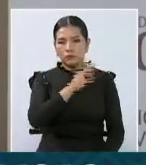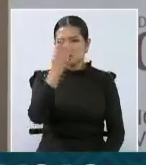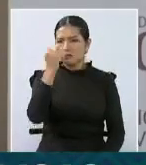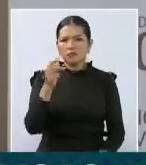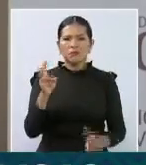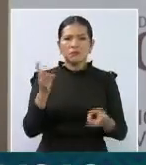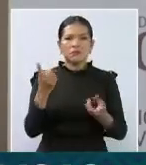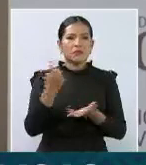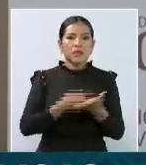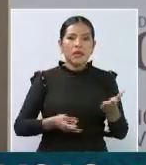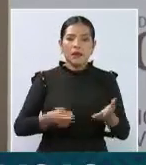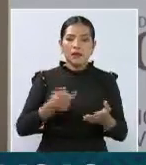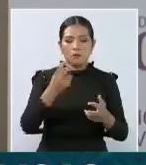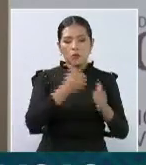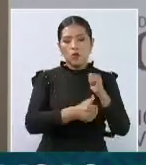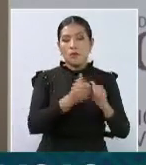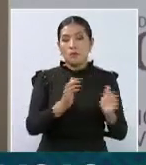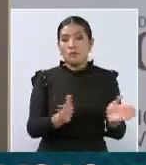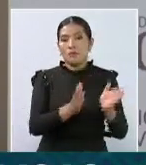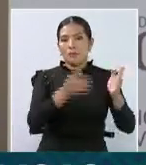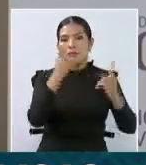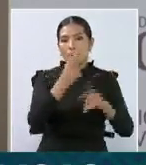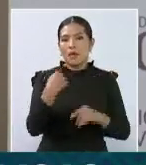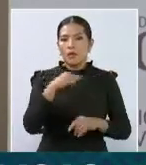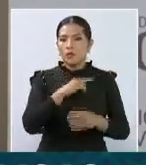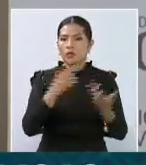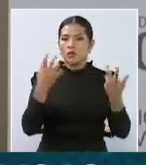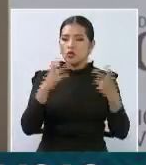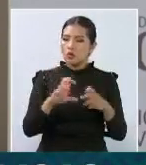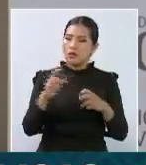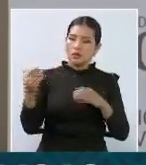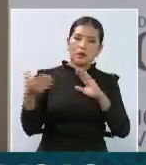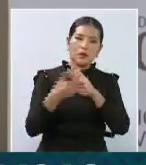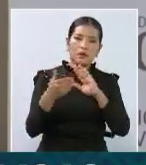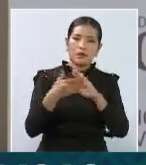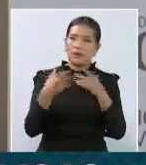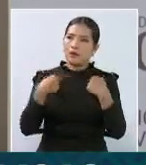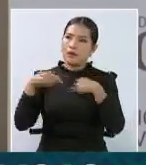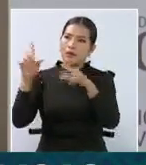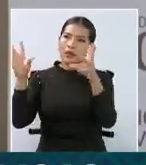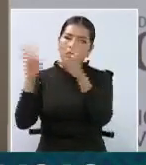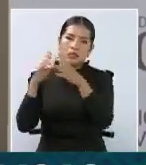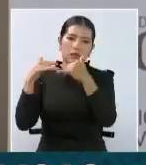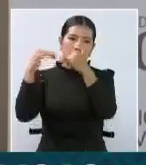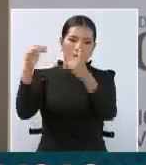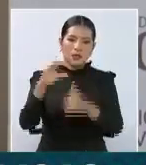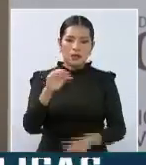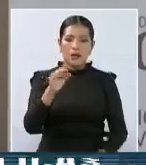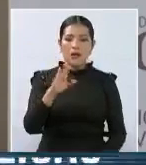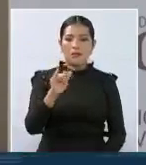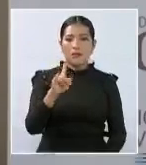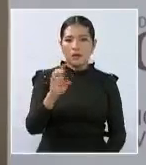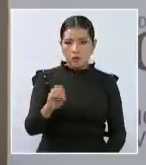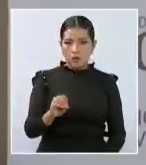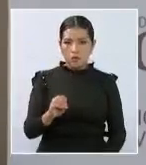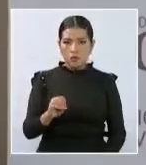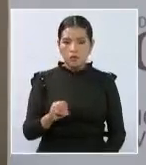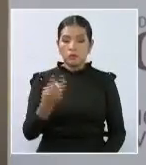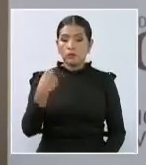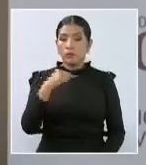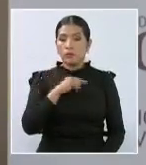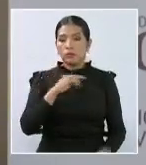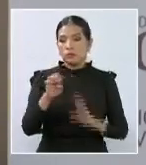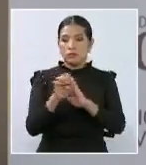vayamos al cabildo. Y obviamente estamos siendo amenazados los que no asistimos